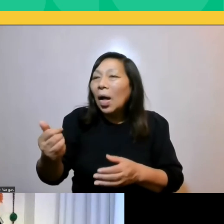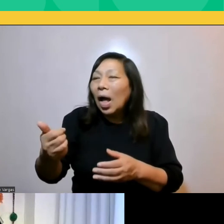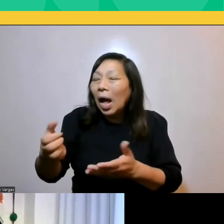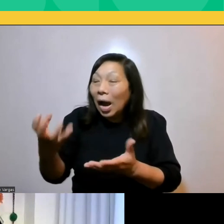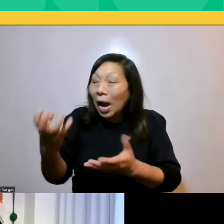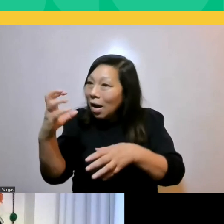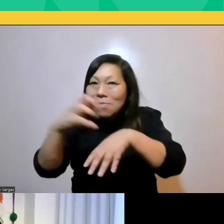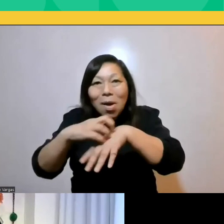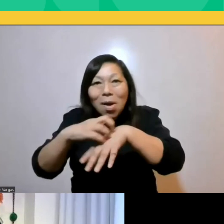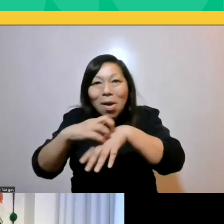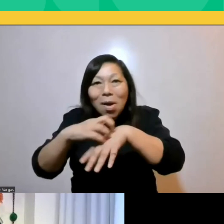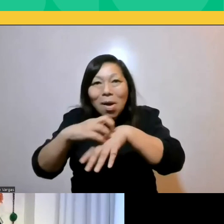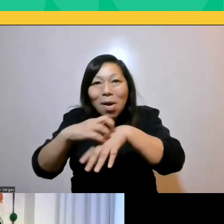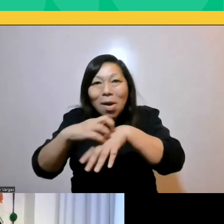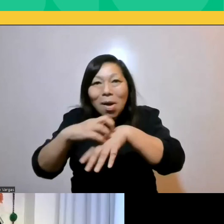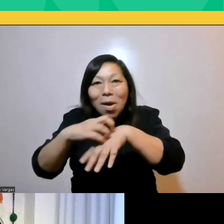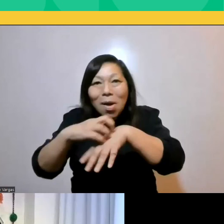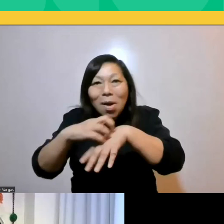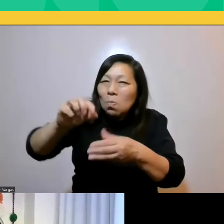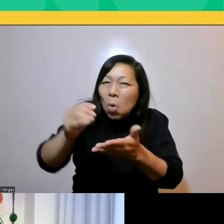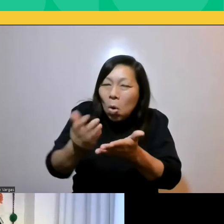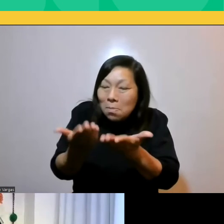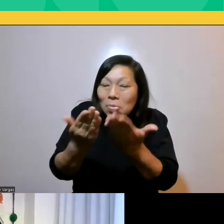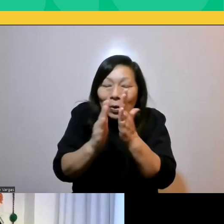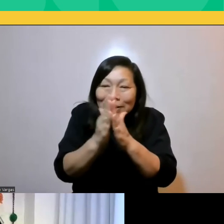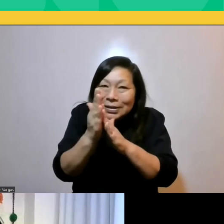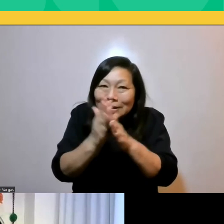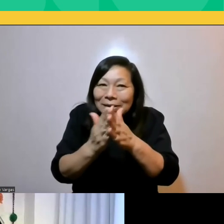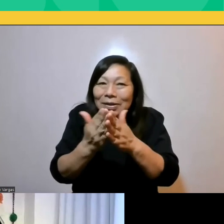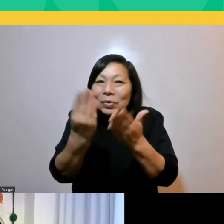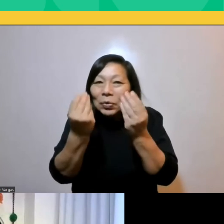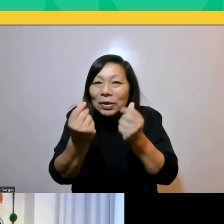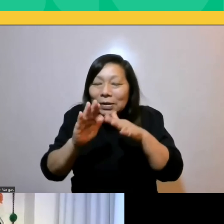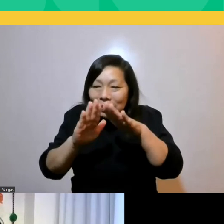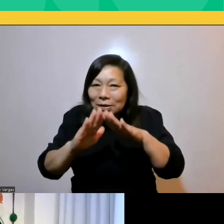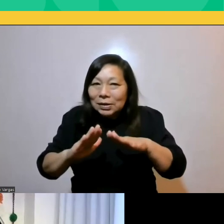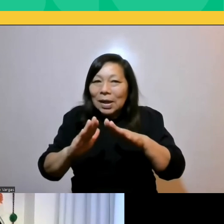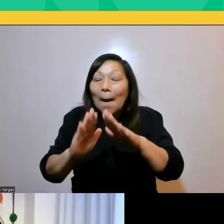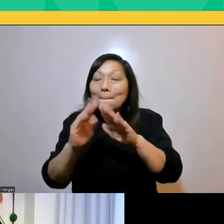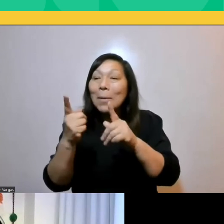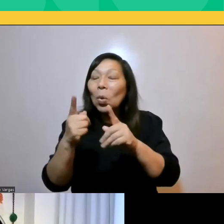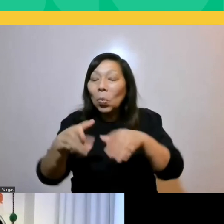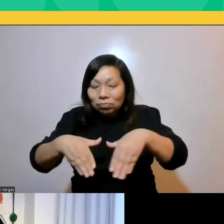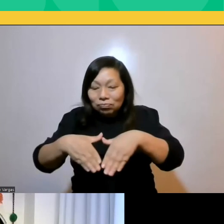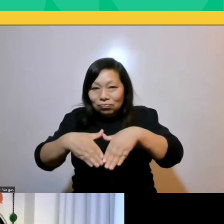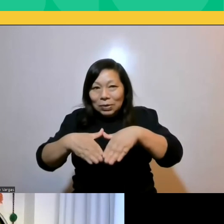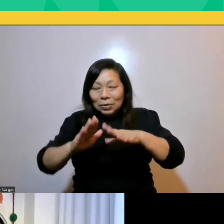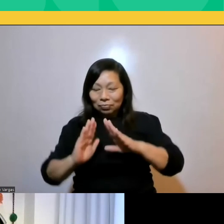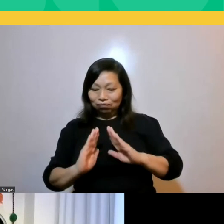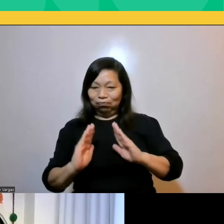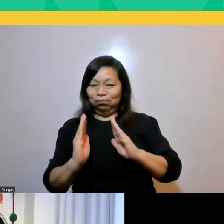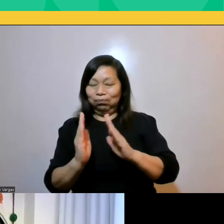en barra. Entonces te echas unas gotas en los dedos y solo con los dedos lo frotas por fuera, especialmente en los pliegues entre